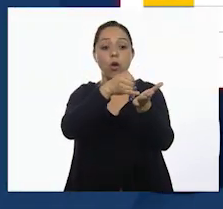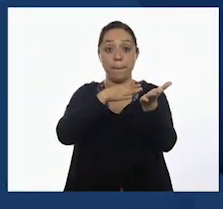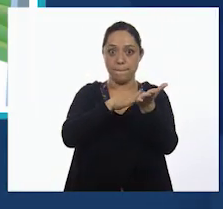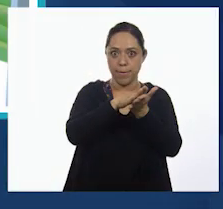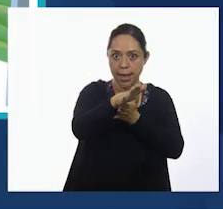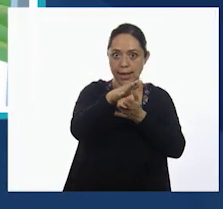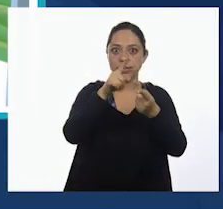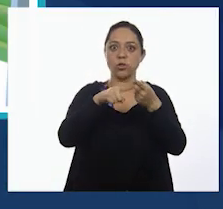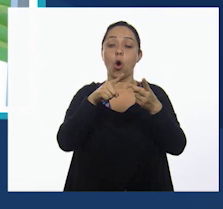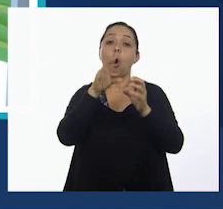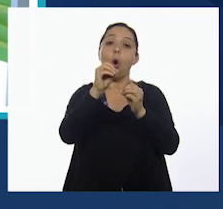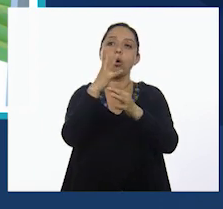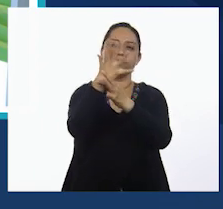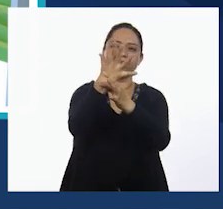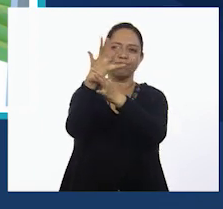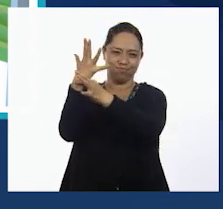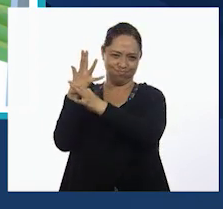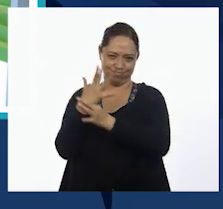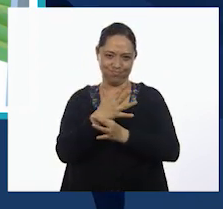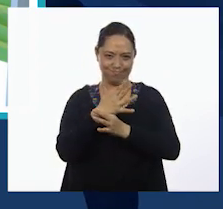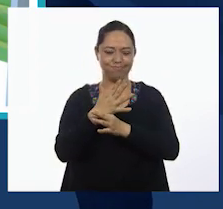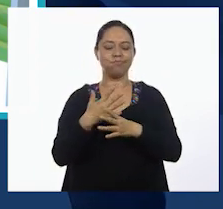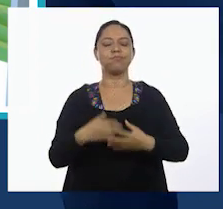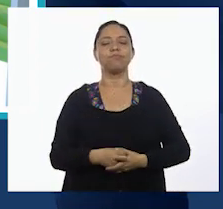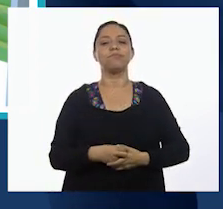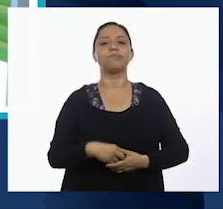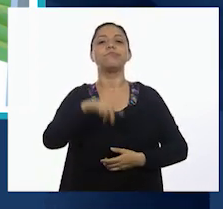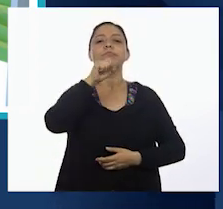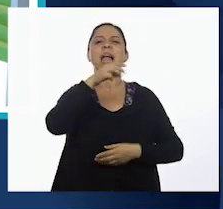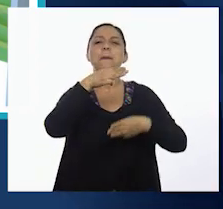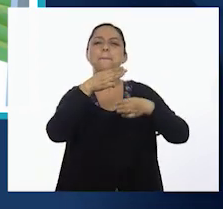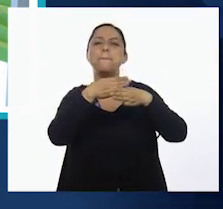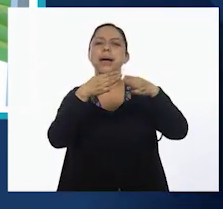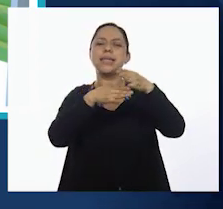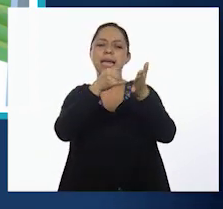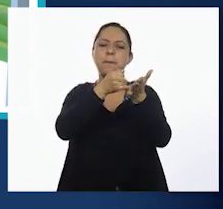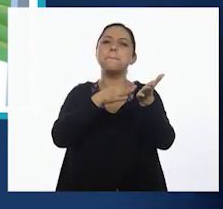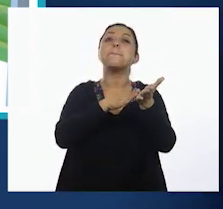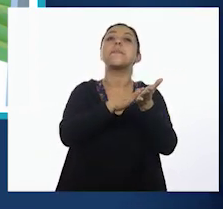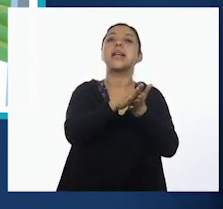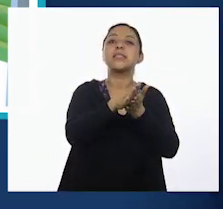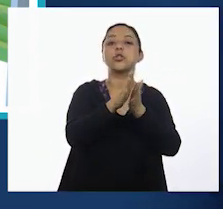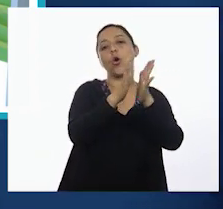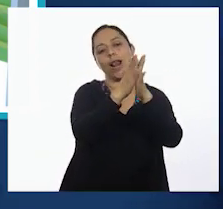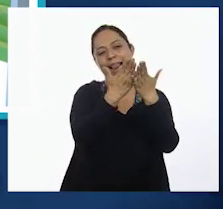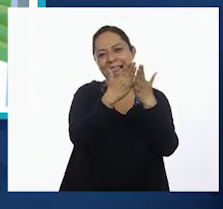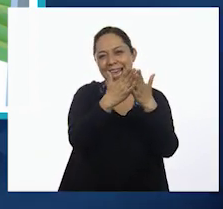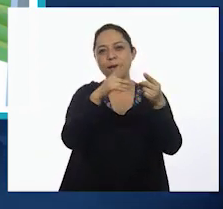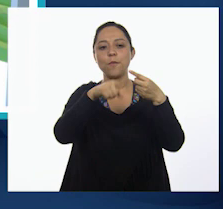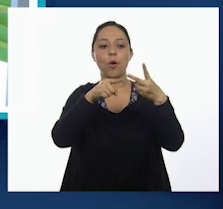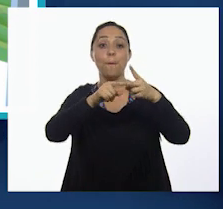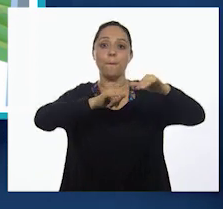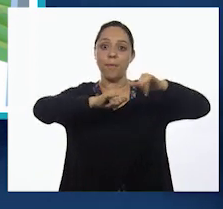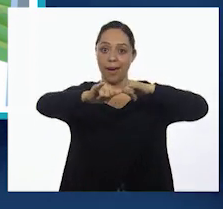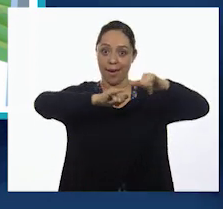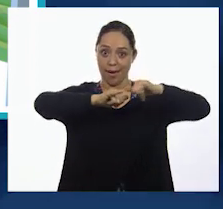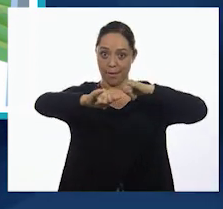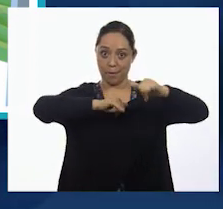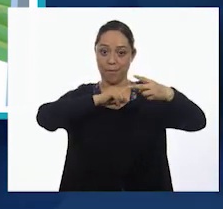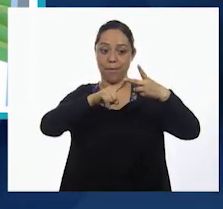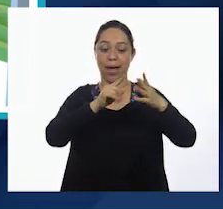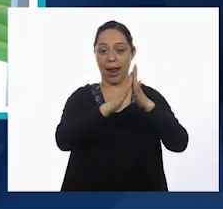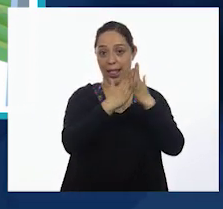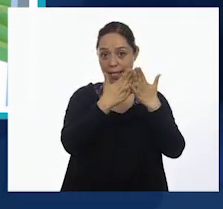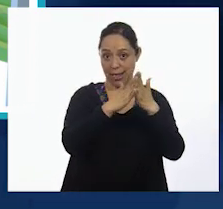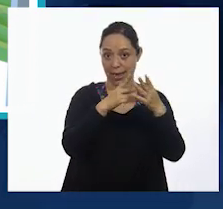o testimonios orales. Y ahí nos dice material impreso. Pues son todos los libros, mapas, libros de texto,